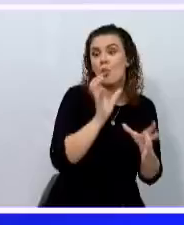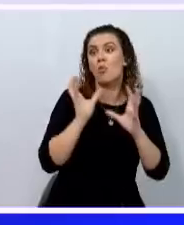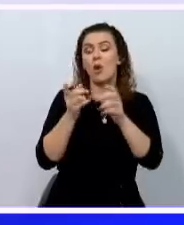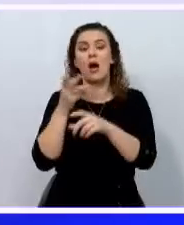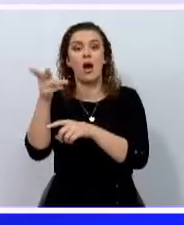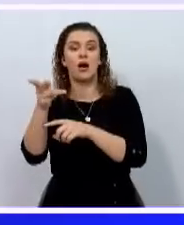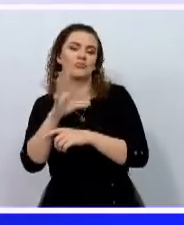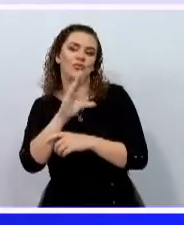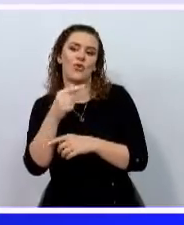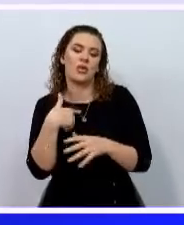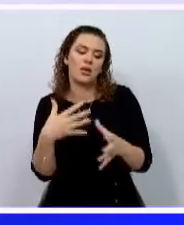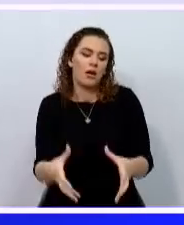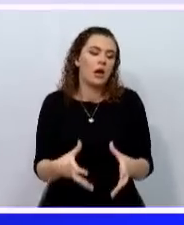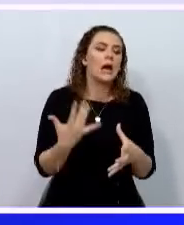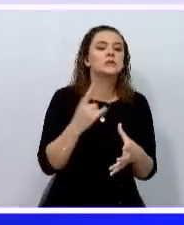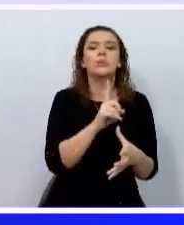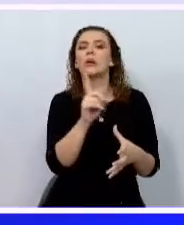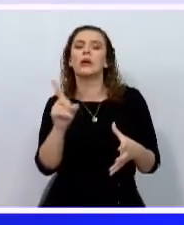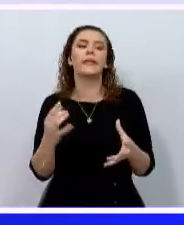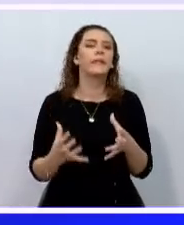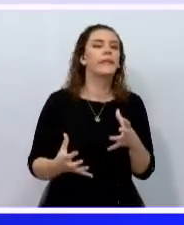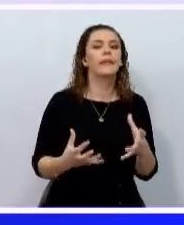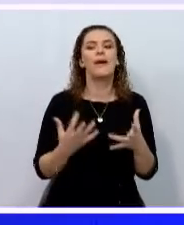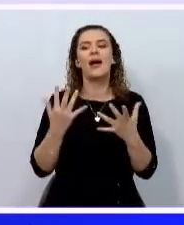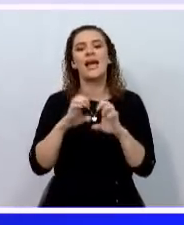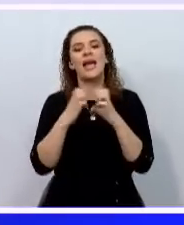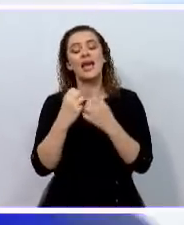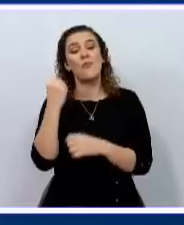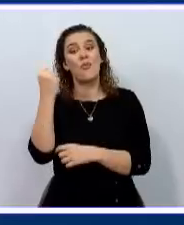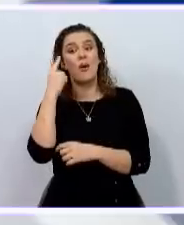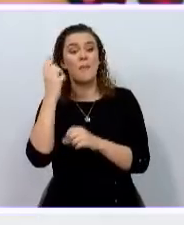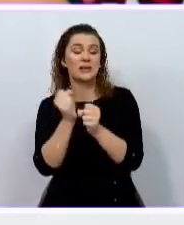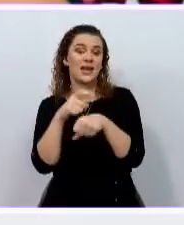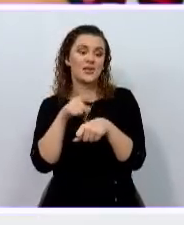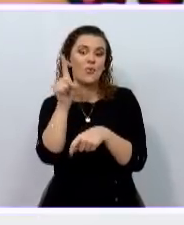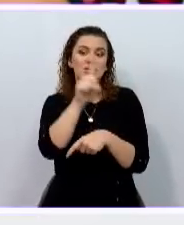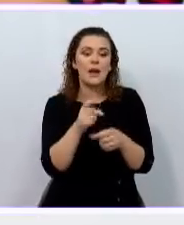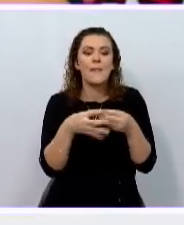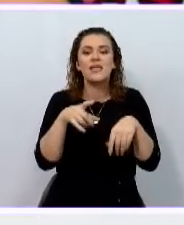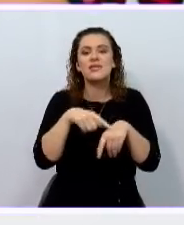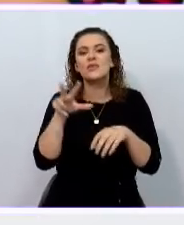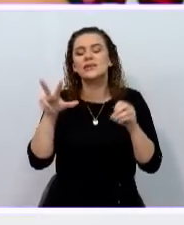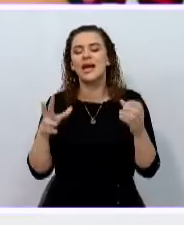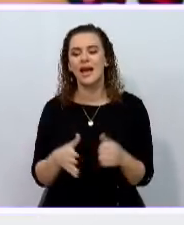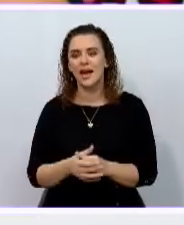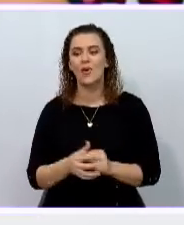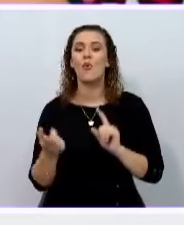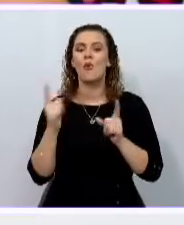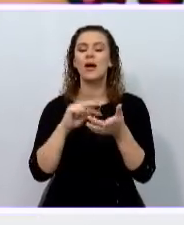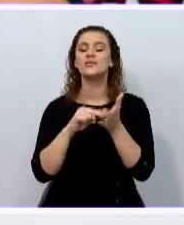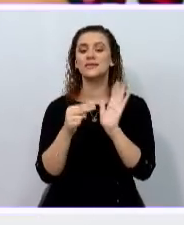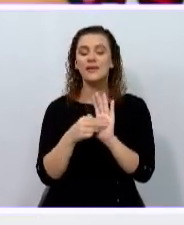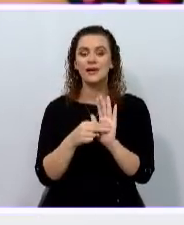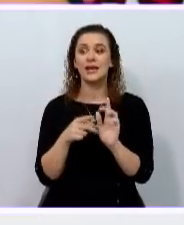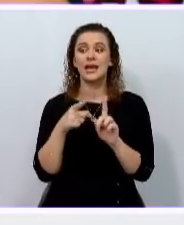gol de visita no la tiene los pies Espera que lo vengan a marcar típica imagen del equipo que va ganando viste para hacer tiempo no pero era Saprissa perdido 3-0 con lo cual incluso